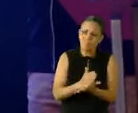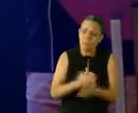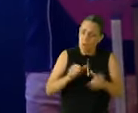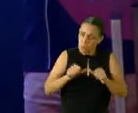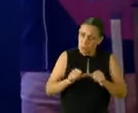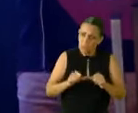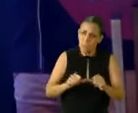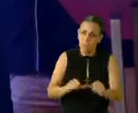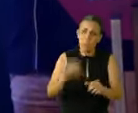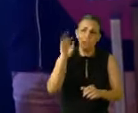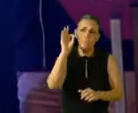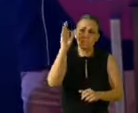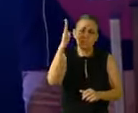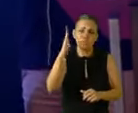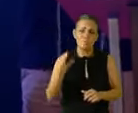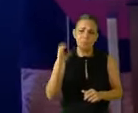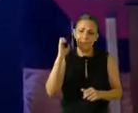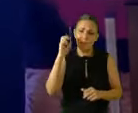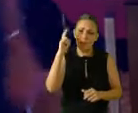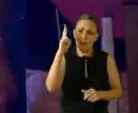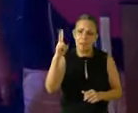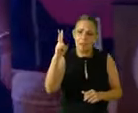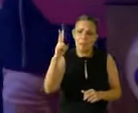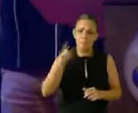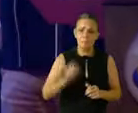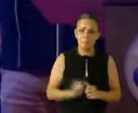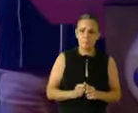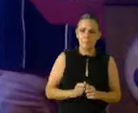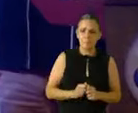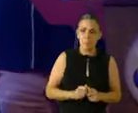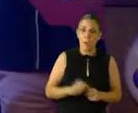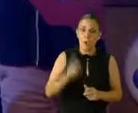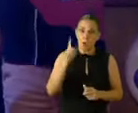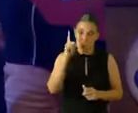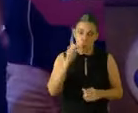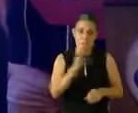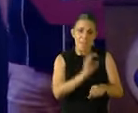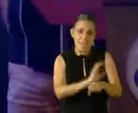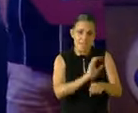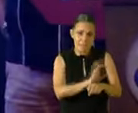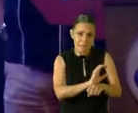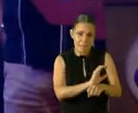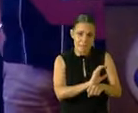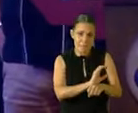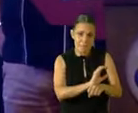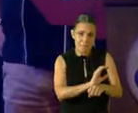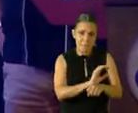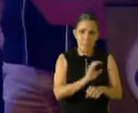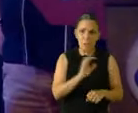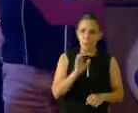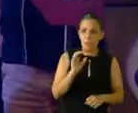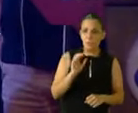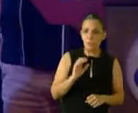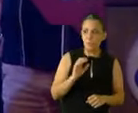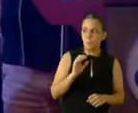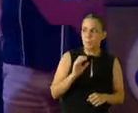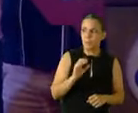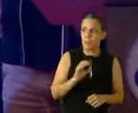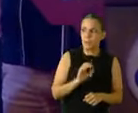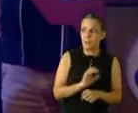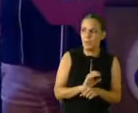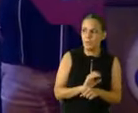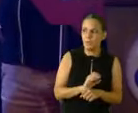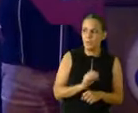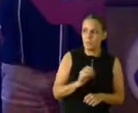ocurrió en una de las iglesias que estuvimos, que le cedieron el púlpito a nuestro apóstol, en una iglesia católica, le cedieron el púlpito a nuestro